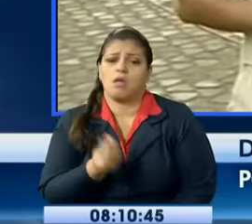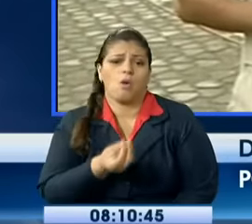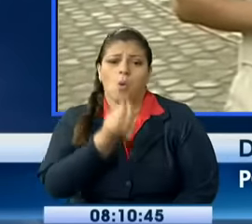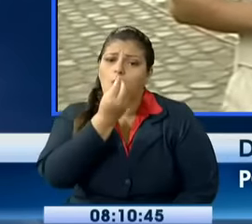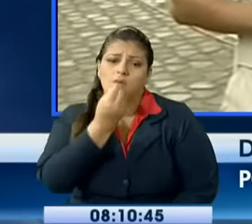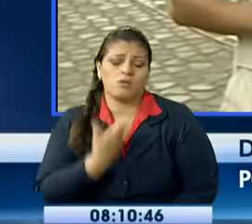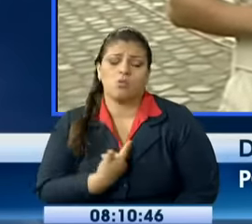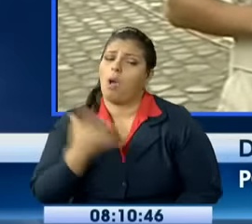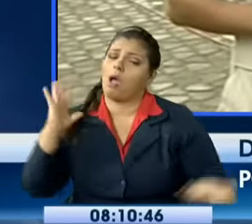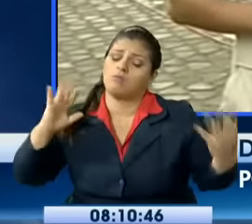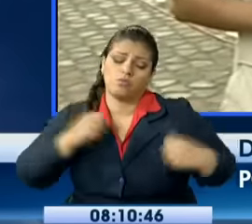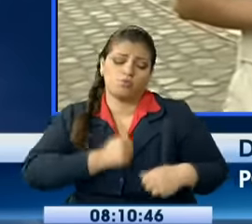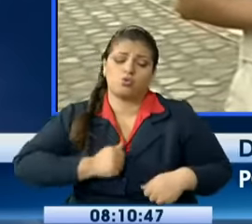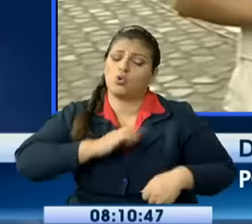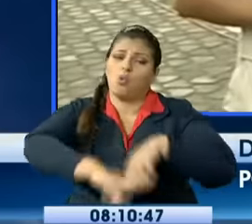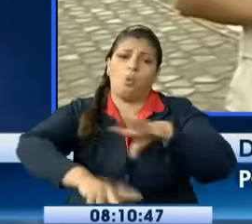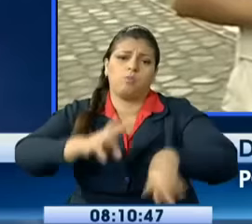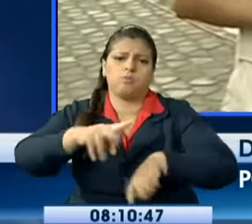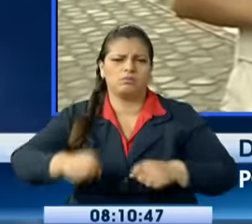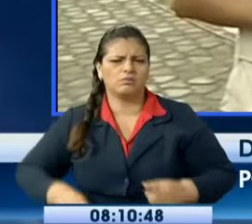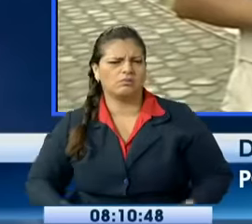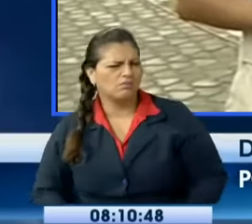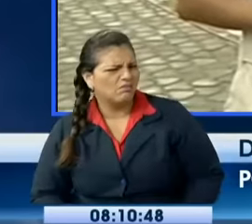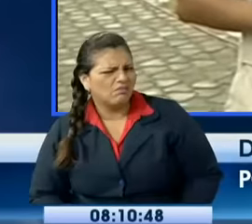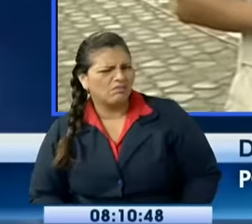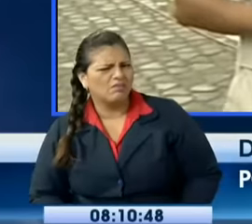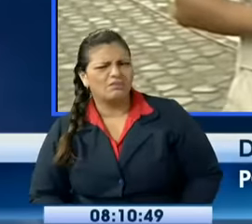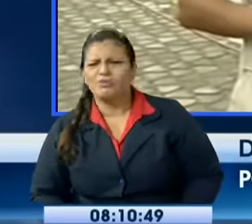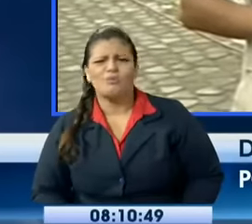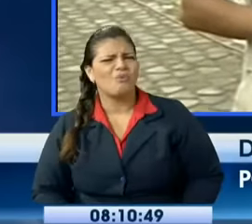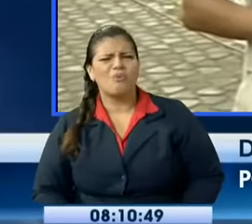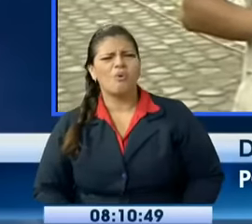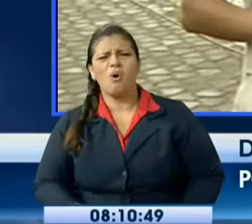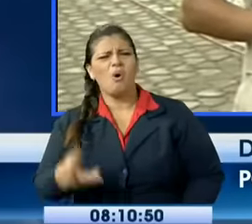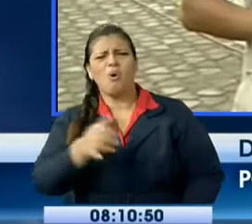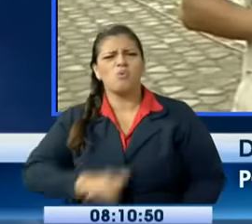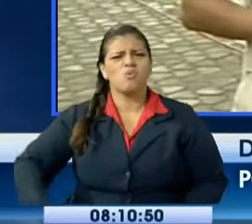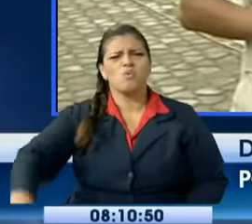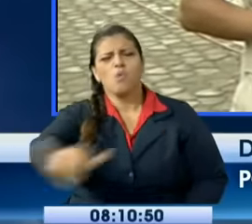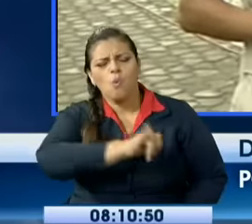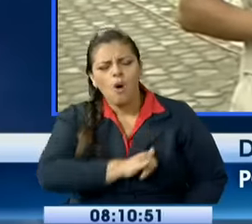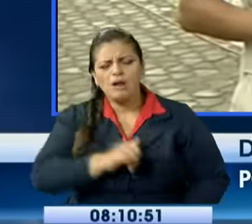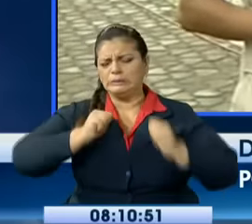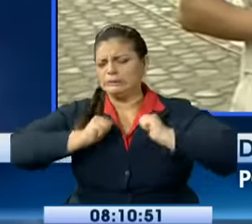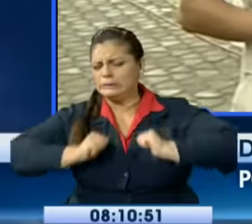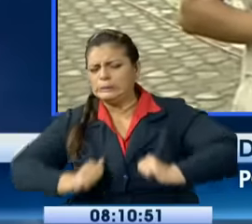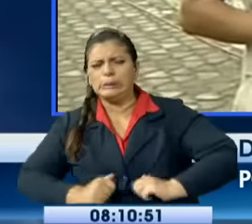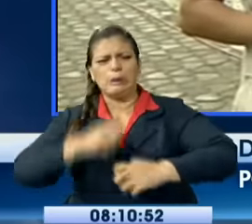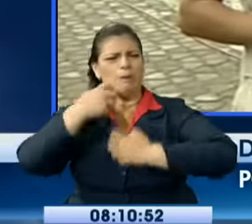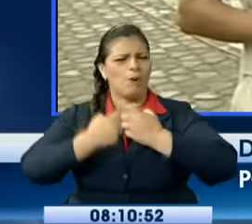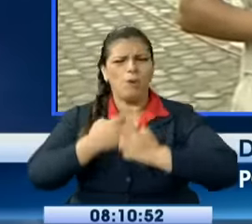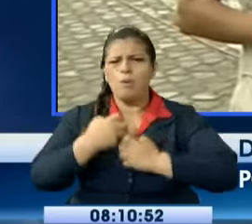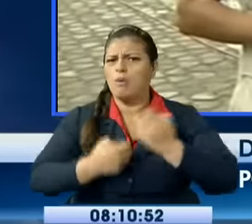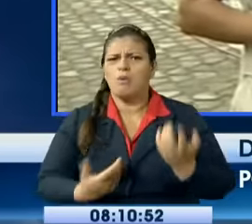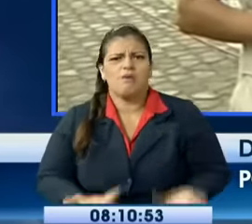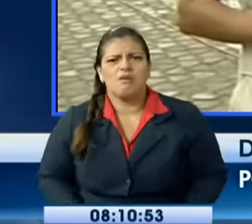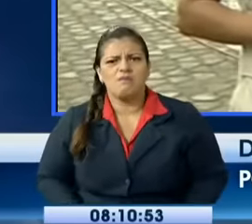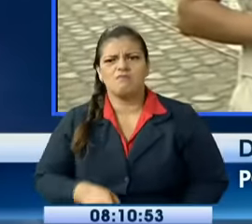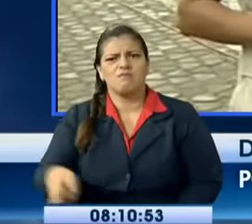mismo problema. Todos con necesidad. Todos están en el mismo problema. No son ellos. Lo hacen por delincuentes, por mala raza y por enemigos de su propio